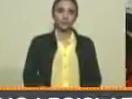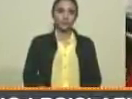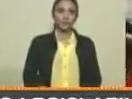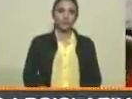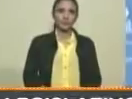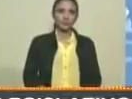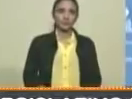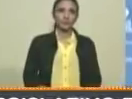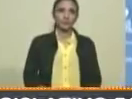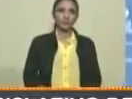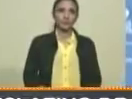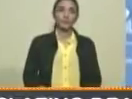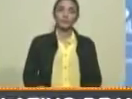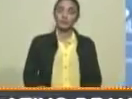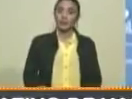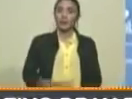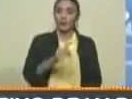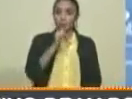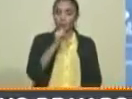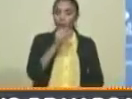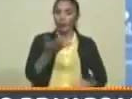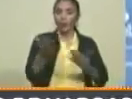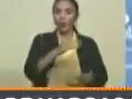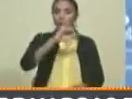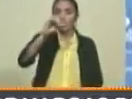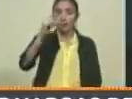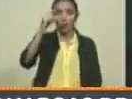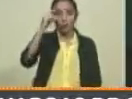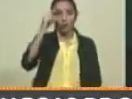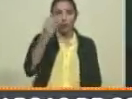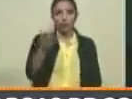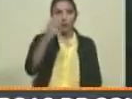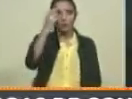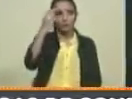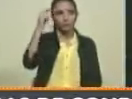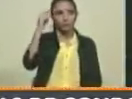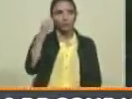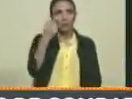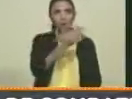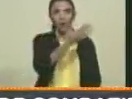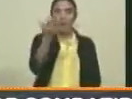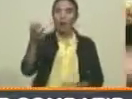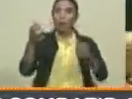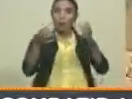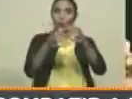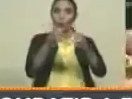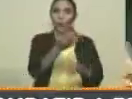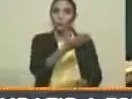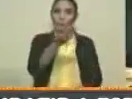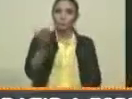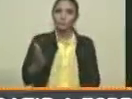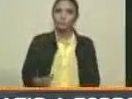Yo quisiera que el canciller Jorge Arriaza, a nombre de todo el equipo de la Cancillería,